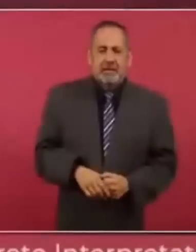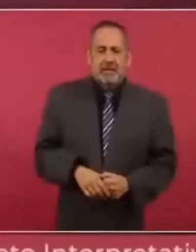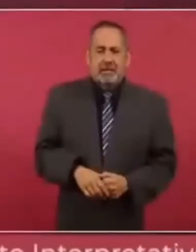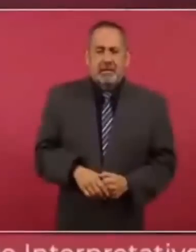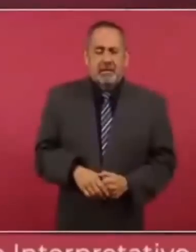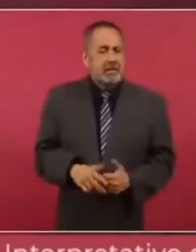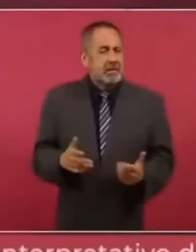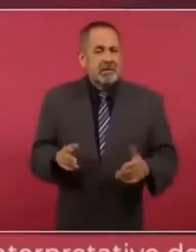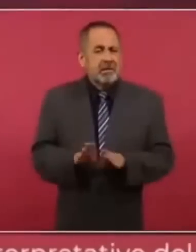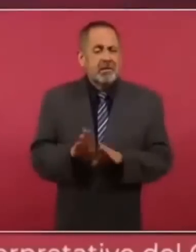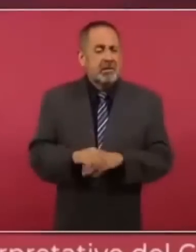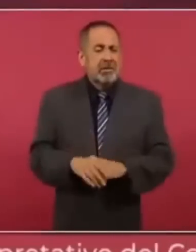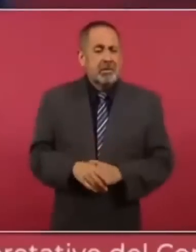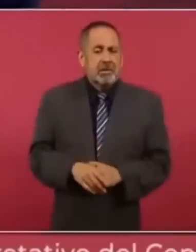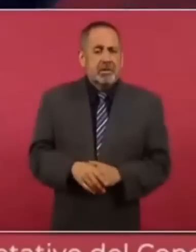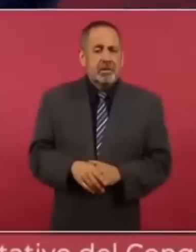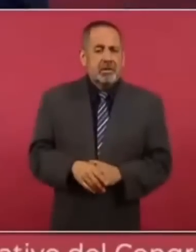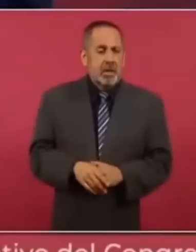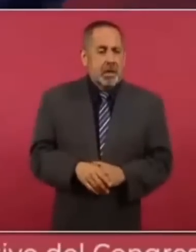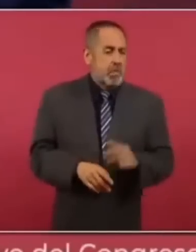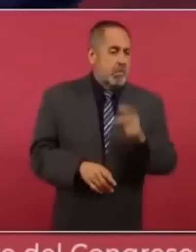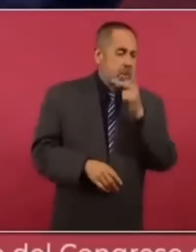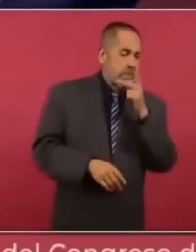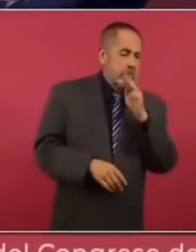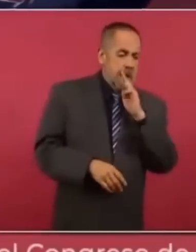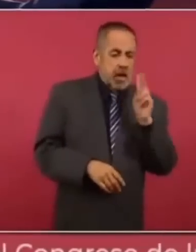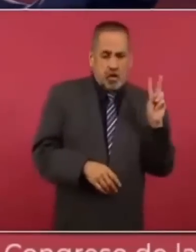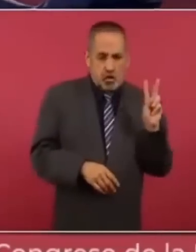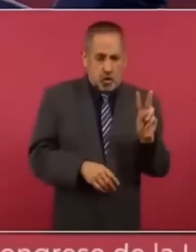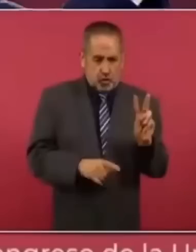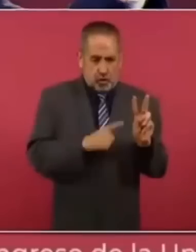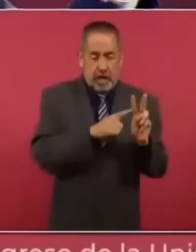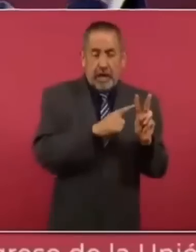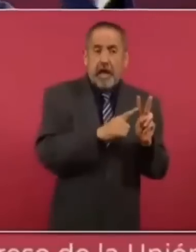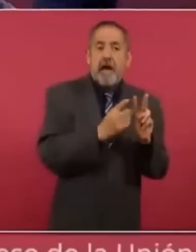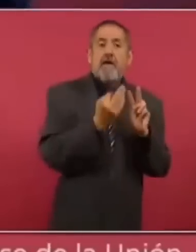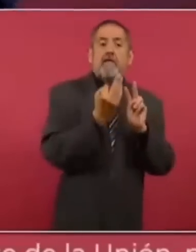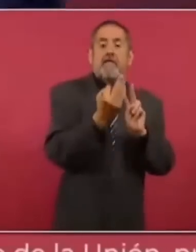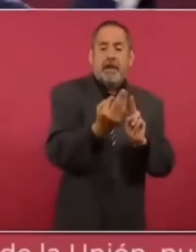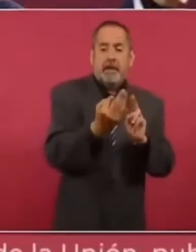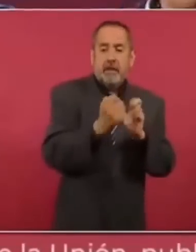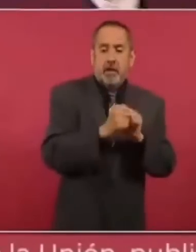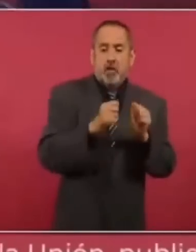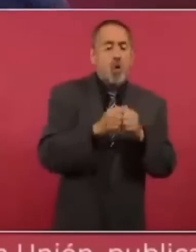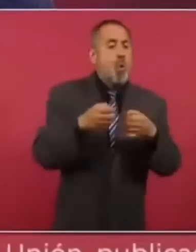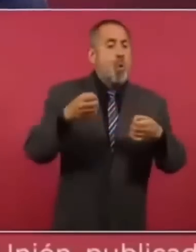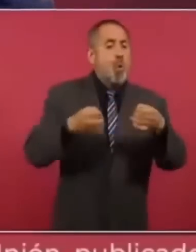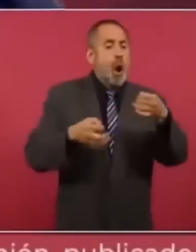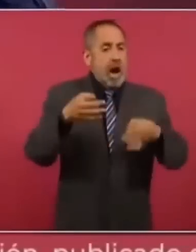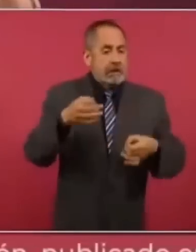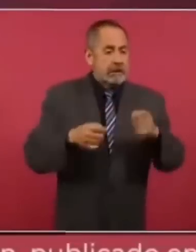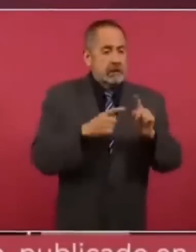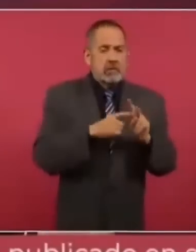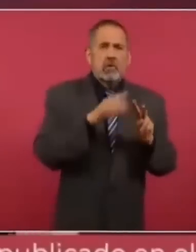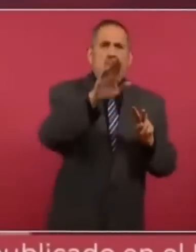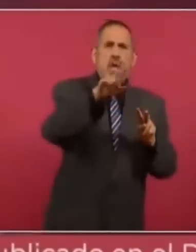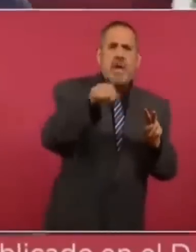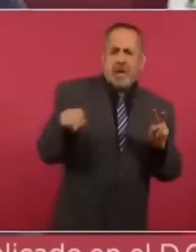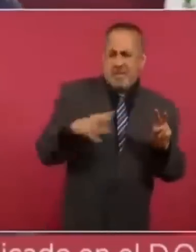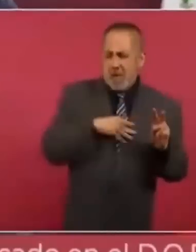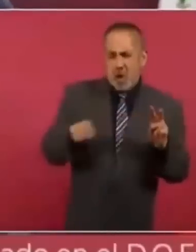Esto de que van dos padres en Estados Unidos a un juez a demandar al